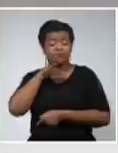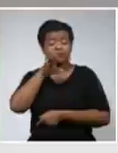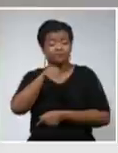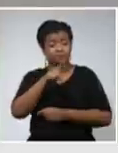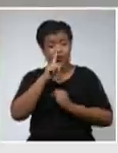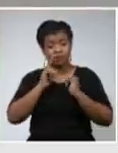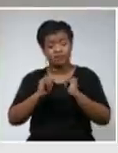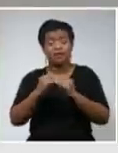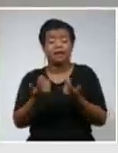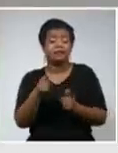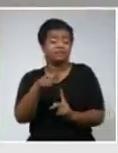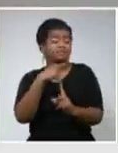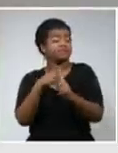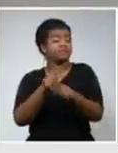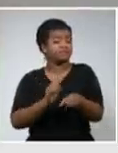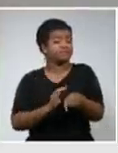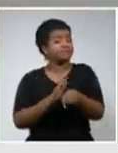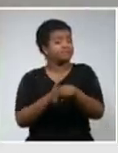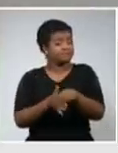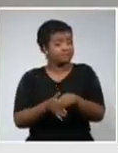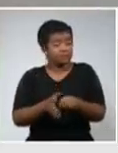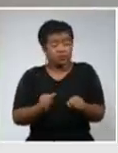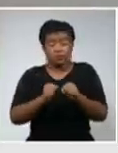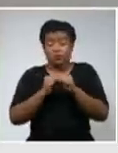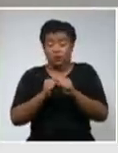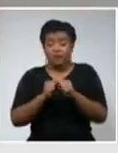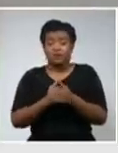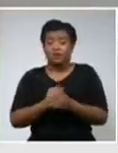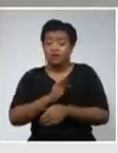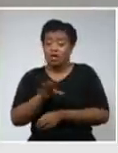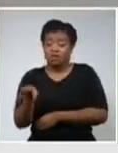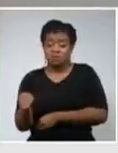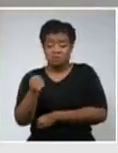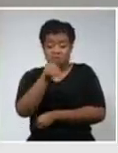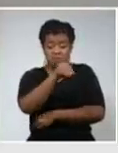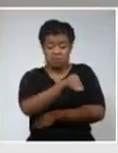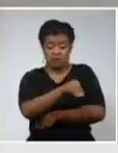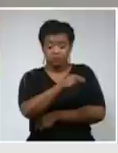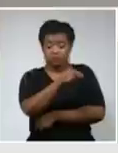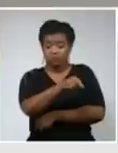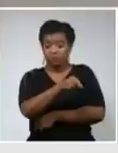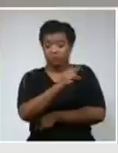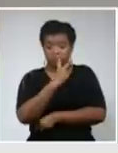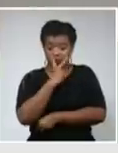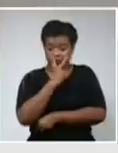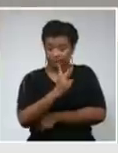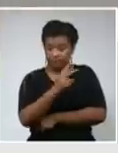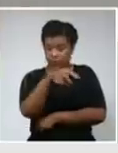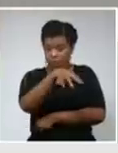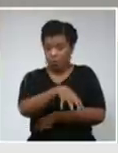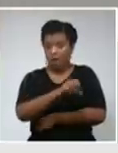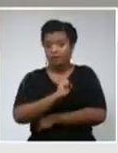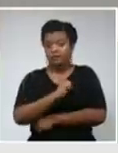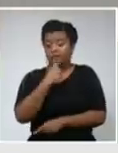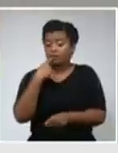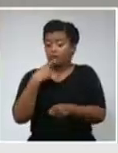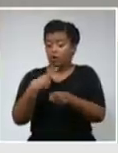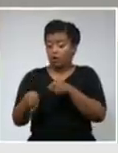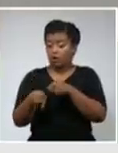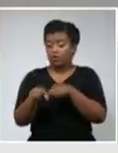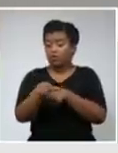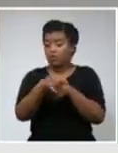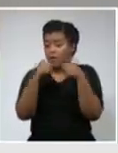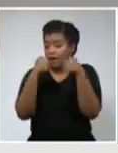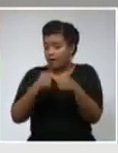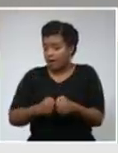positivos y bueno, pasarlos a la zona donde serían atendidos. Y en otras ocasiones, a modo de cuarentena,